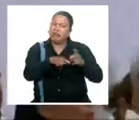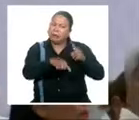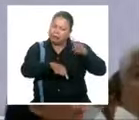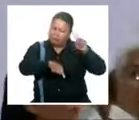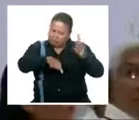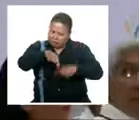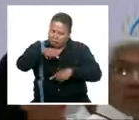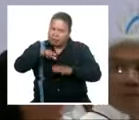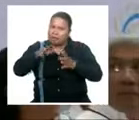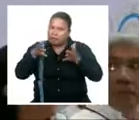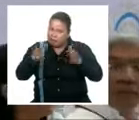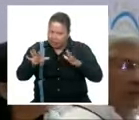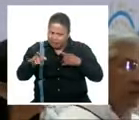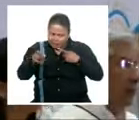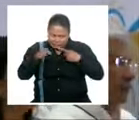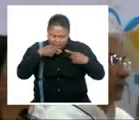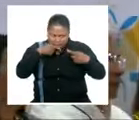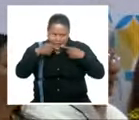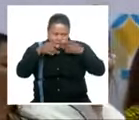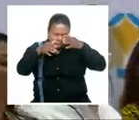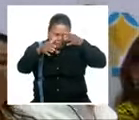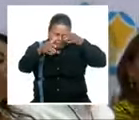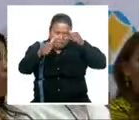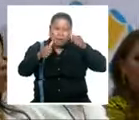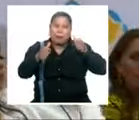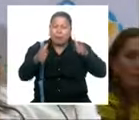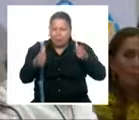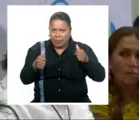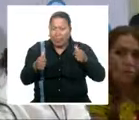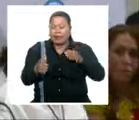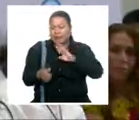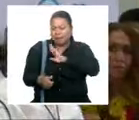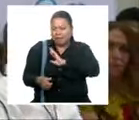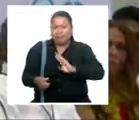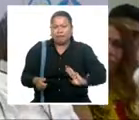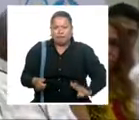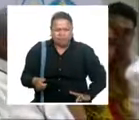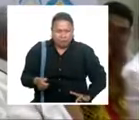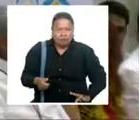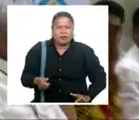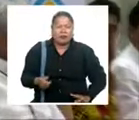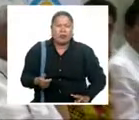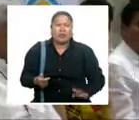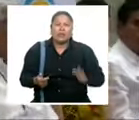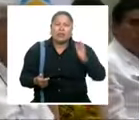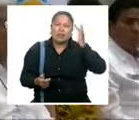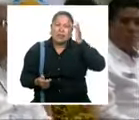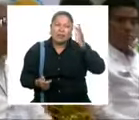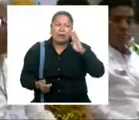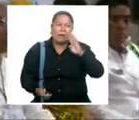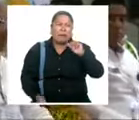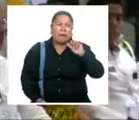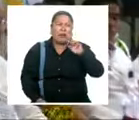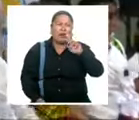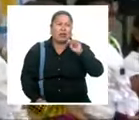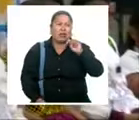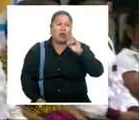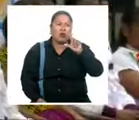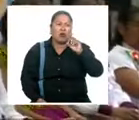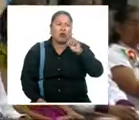quitaron, ya dialogamos, le pedimos al presidente municipal de San Bartolomé Xolotepec, que es verdad,